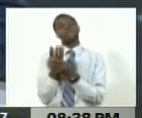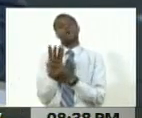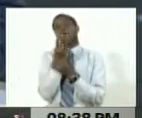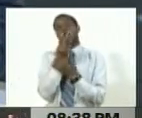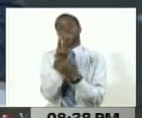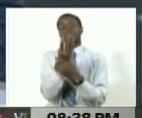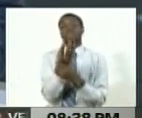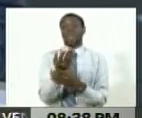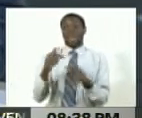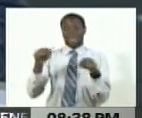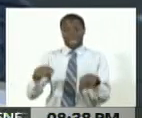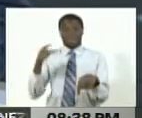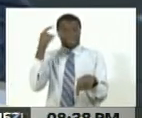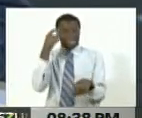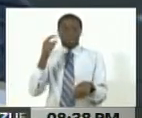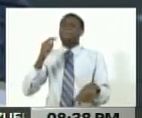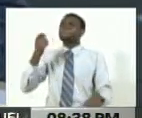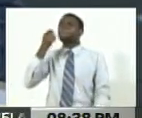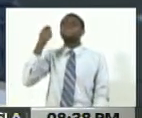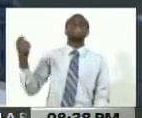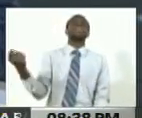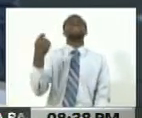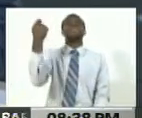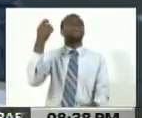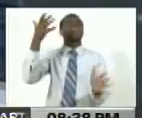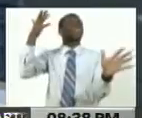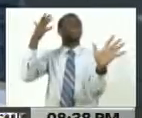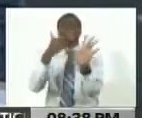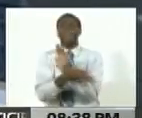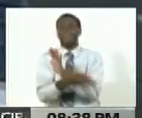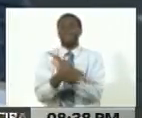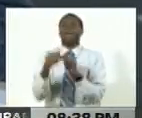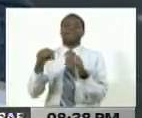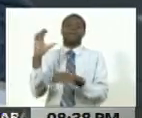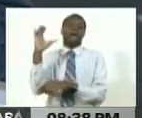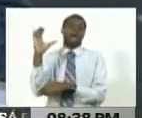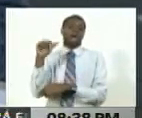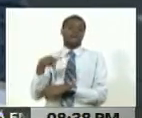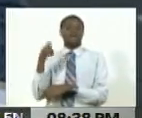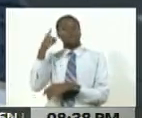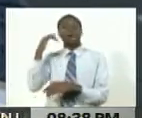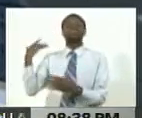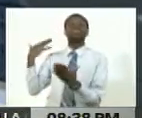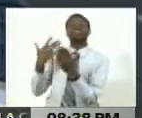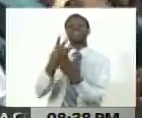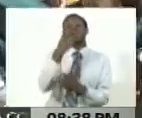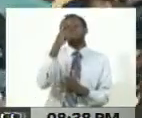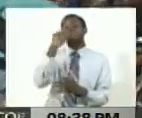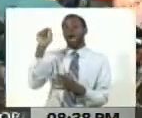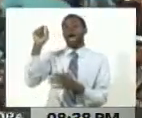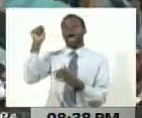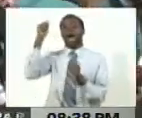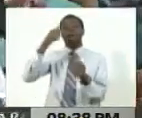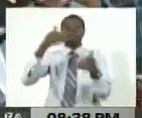vez en la ciudad de Caracas para conmemorar los 32 años de la siembra de Alí I.